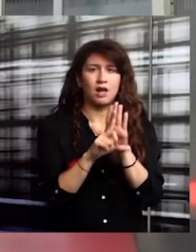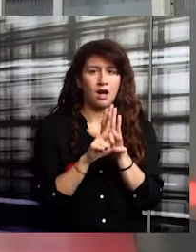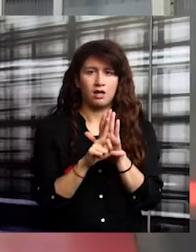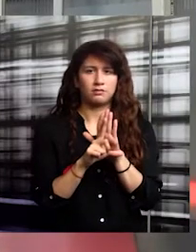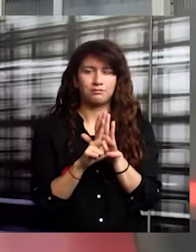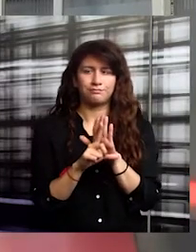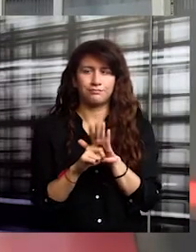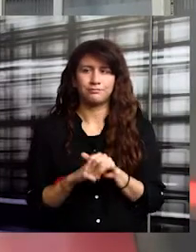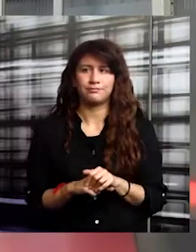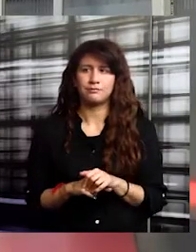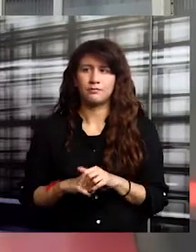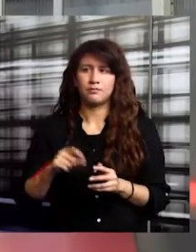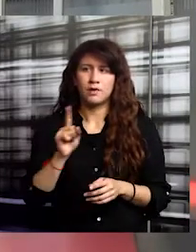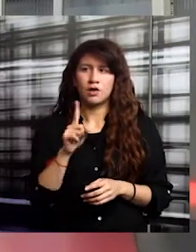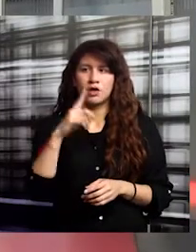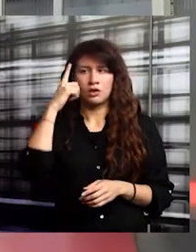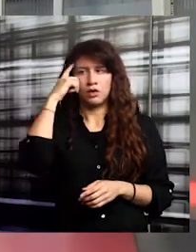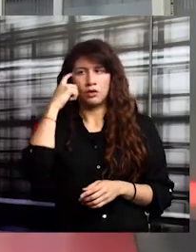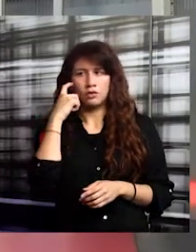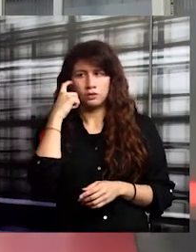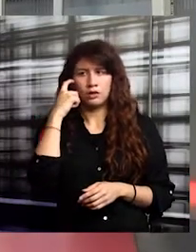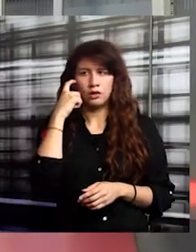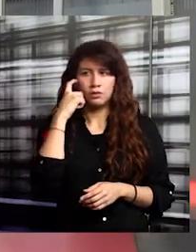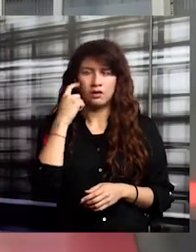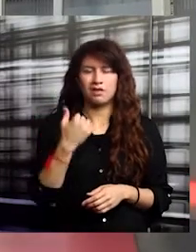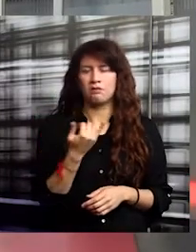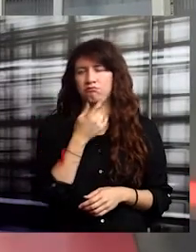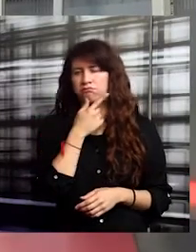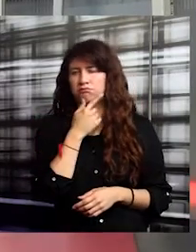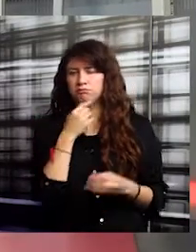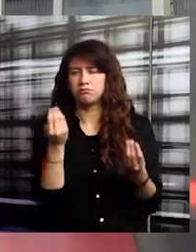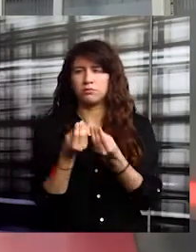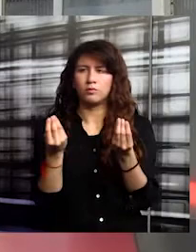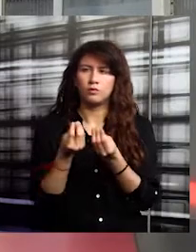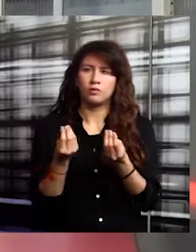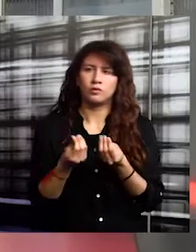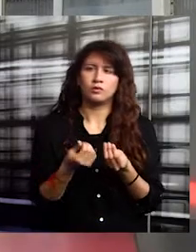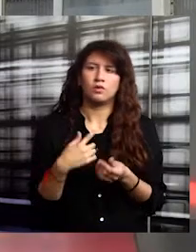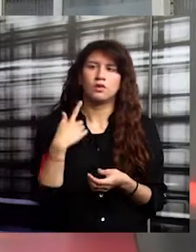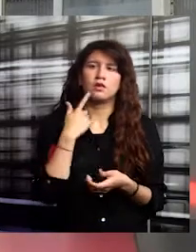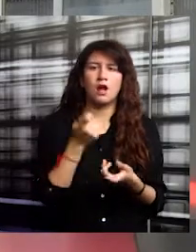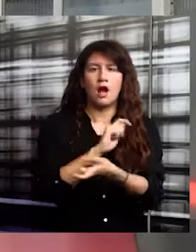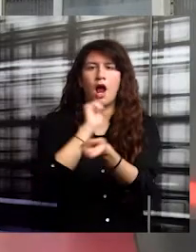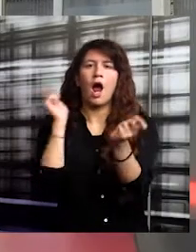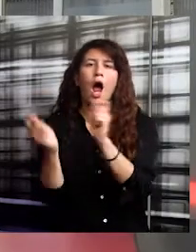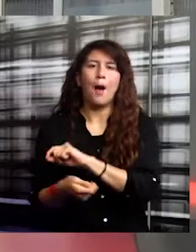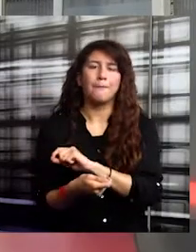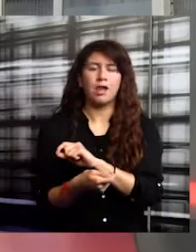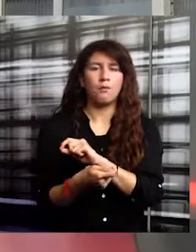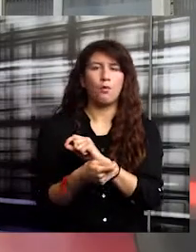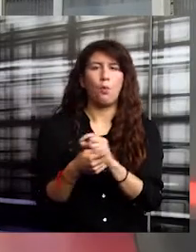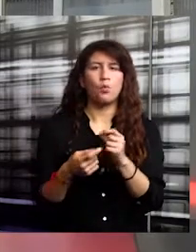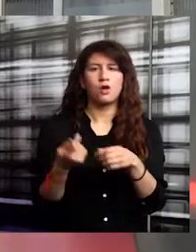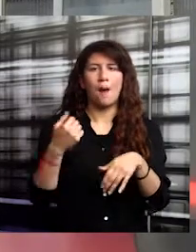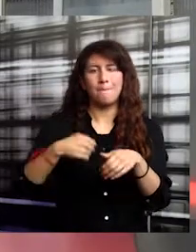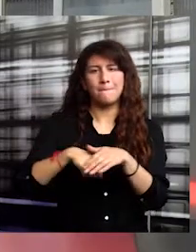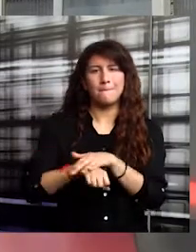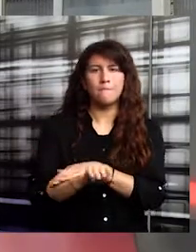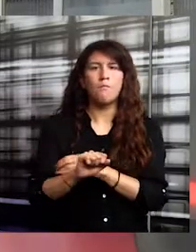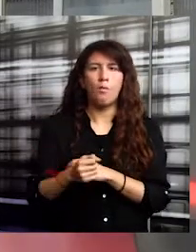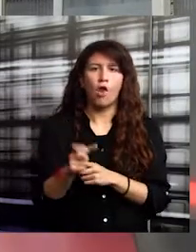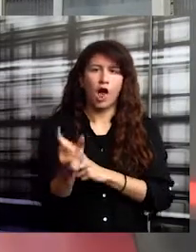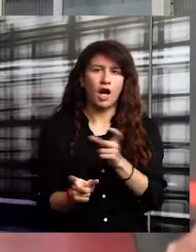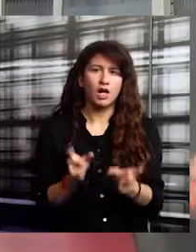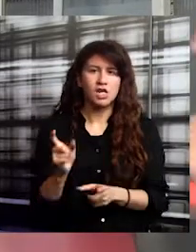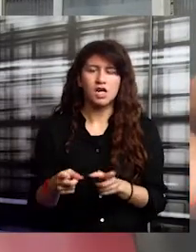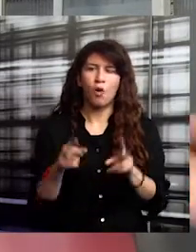No creo y dudo mucho de que, por ejemplo, cambiemos a una monarquía y no a un sistema democrático.